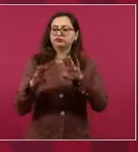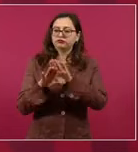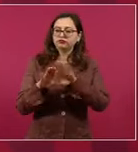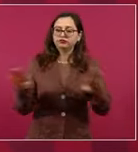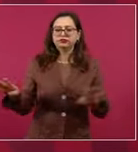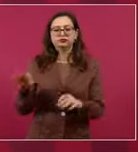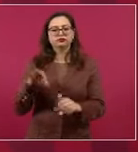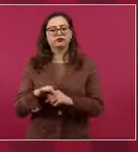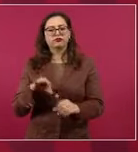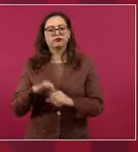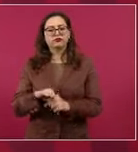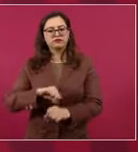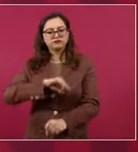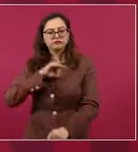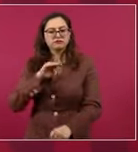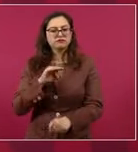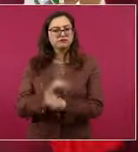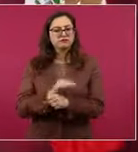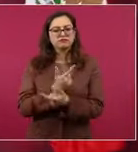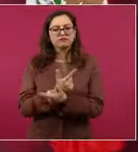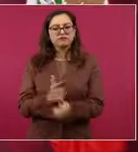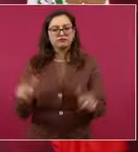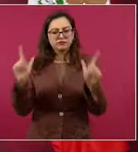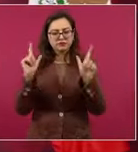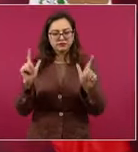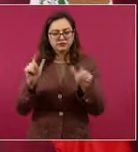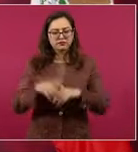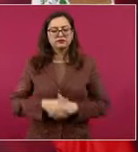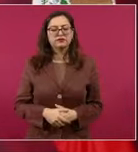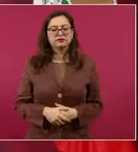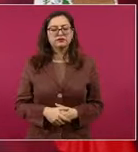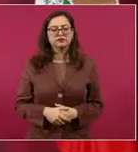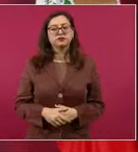Lo conocí allá por